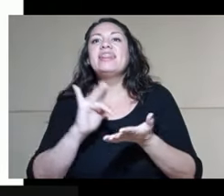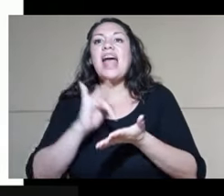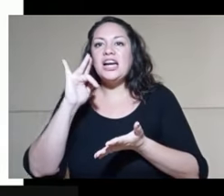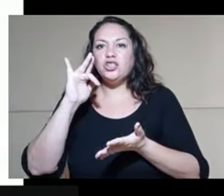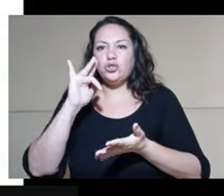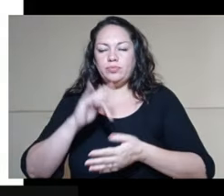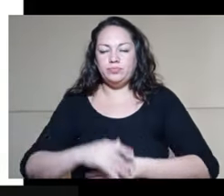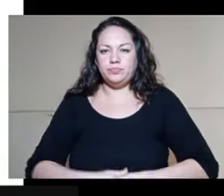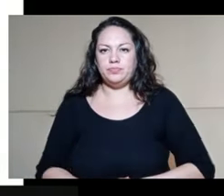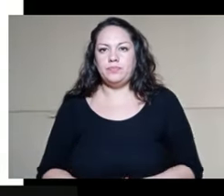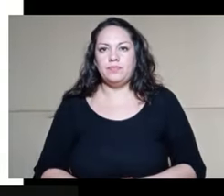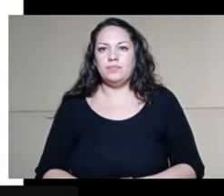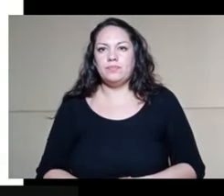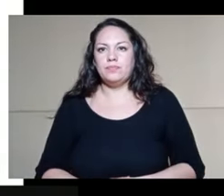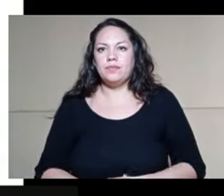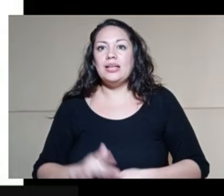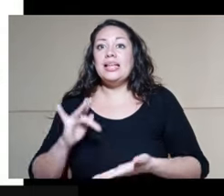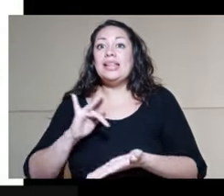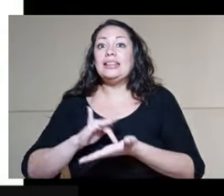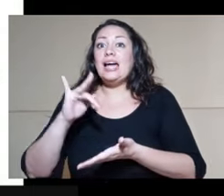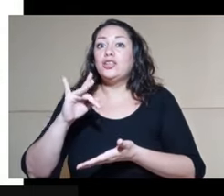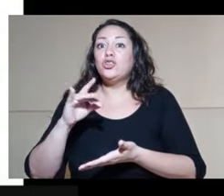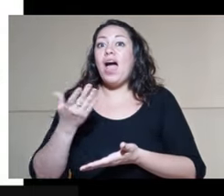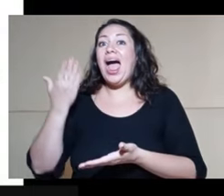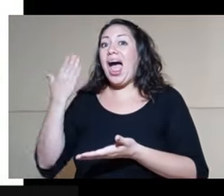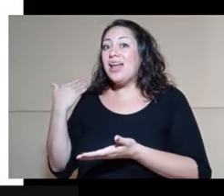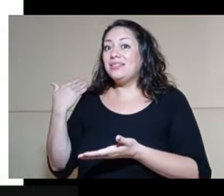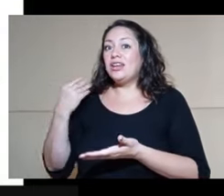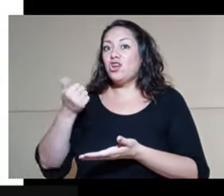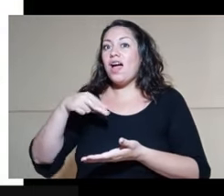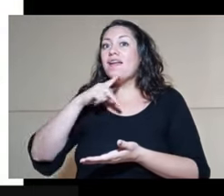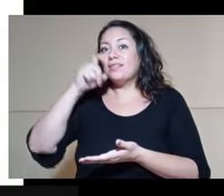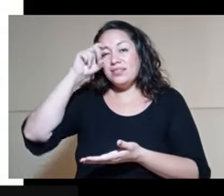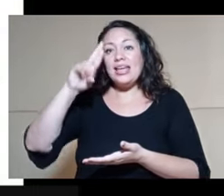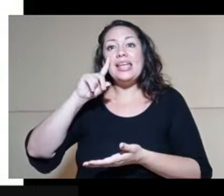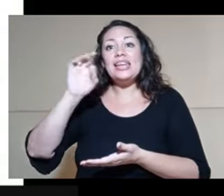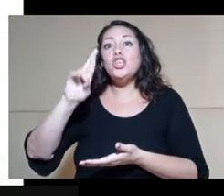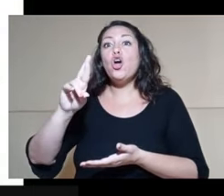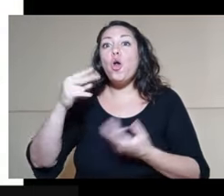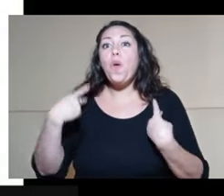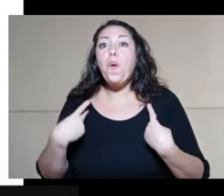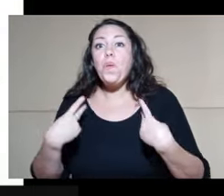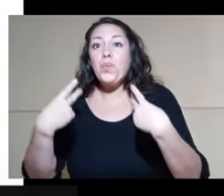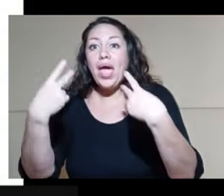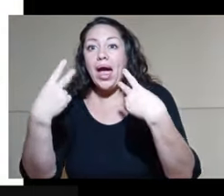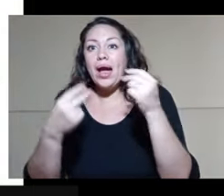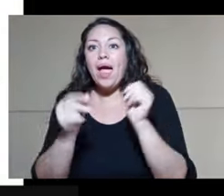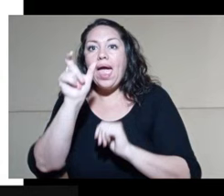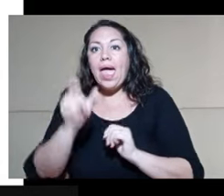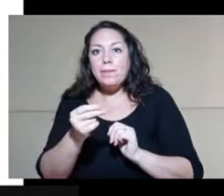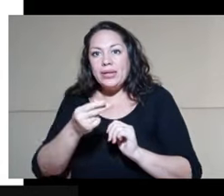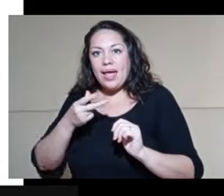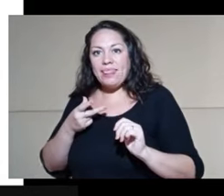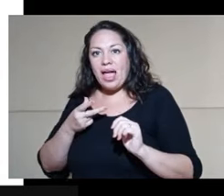información del tacto. Entonces, el tacto viaja por la anterior. Fíjense acá.